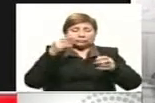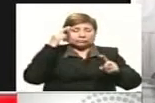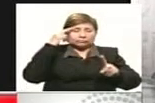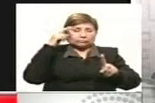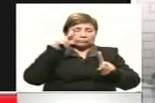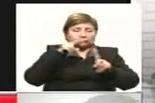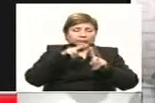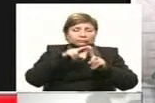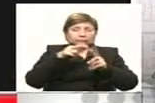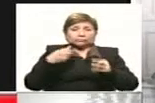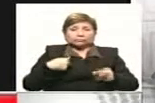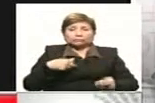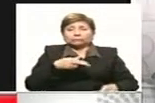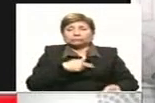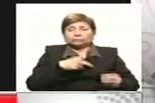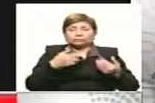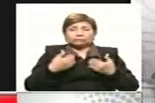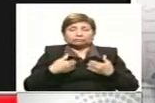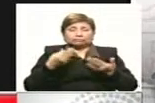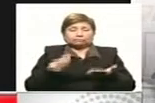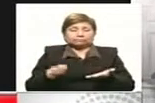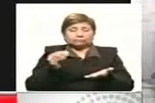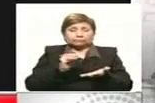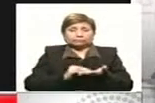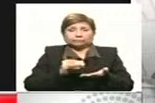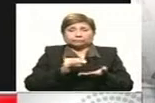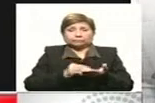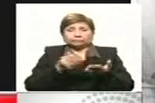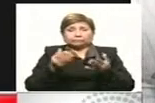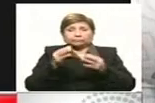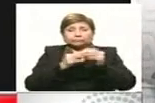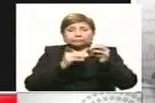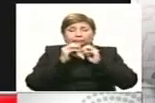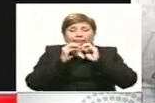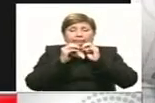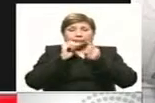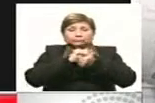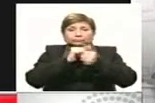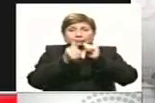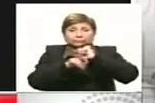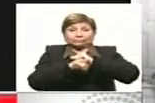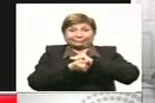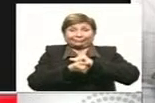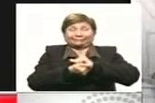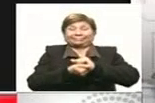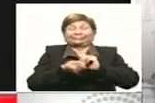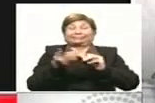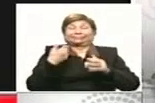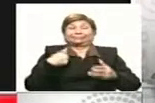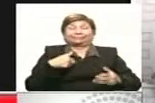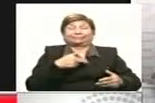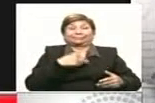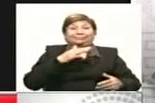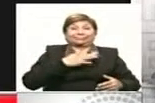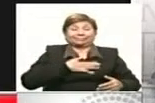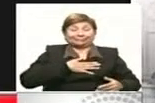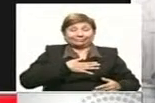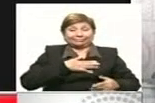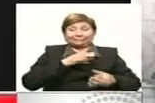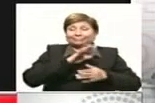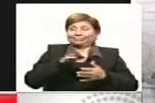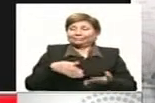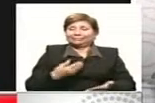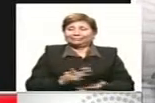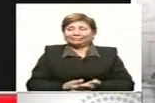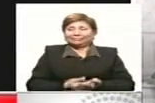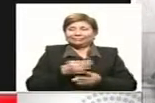que nosotros tenemos para la implementación del plan de reconstrucción con cambios, nuestro gasto operativo de todo